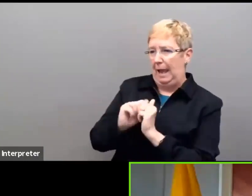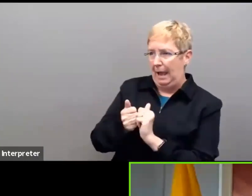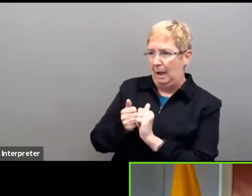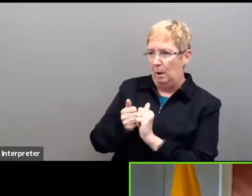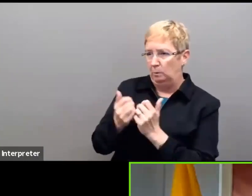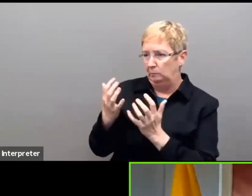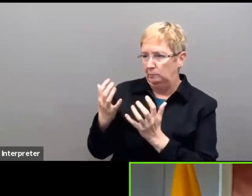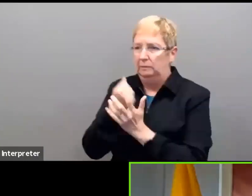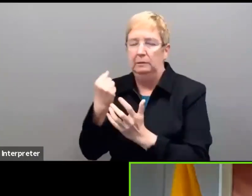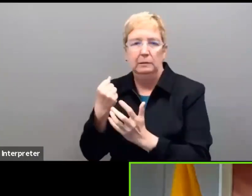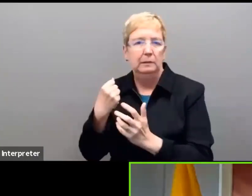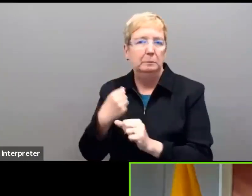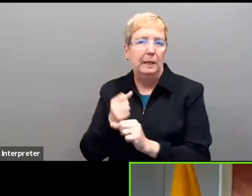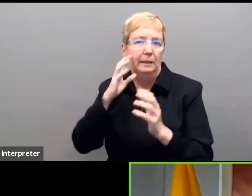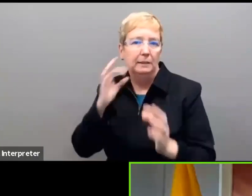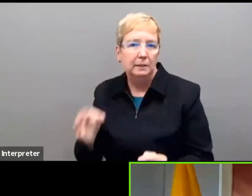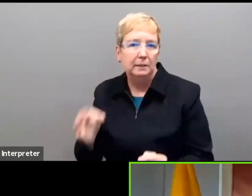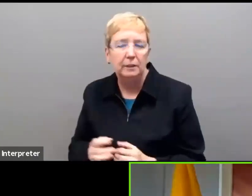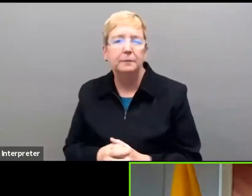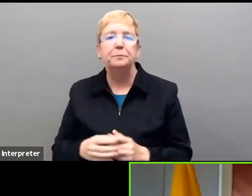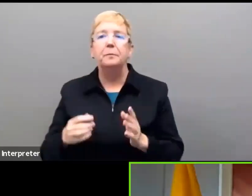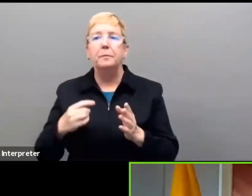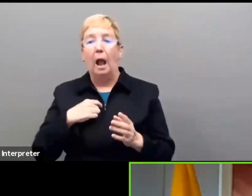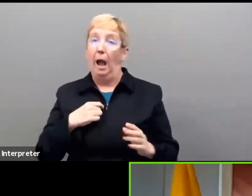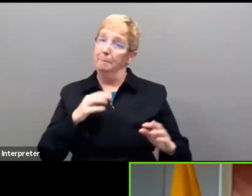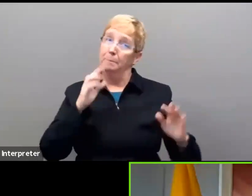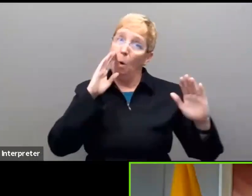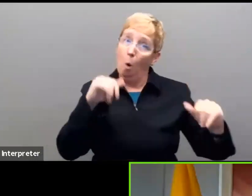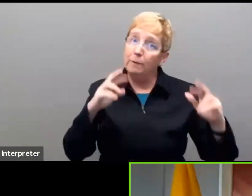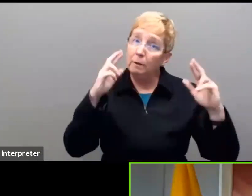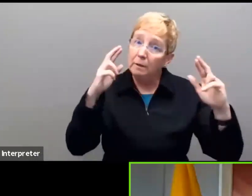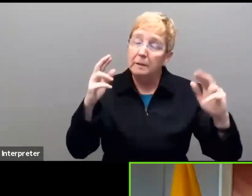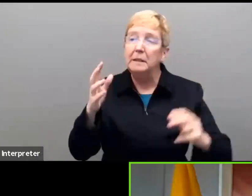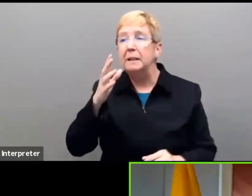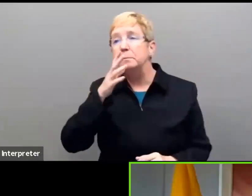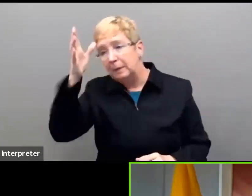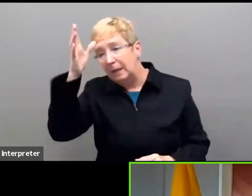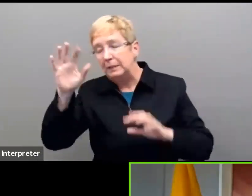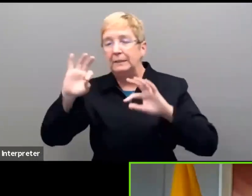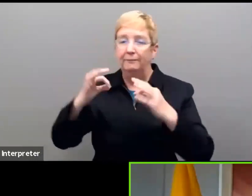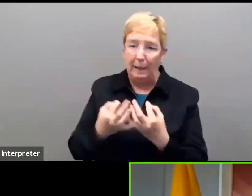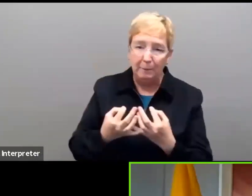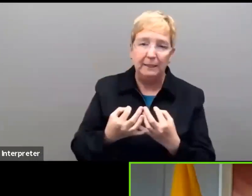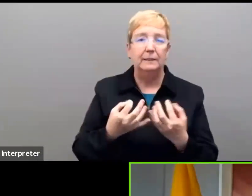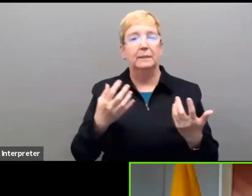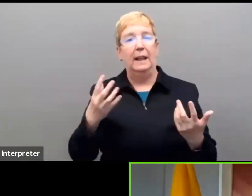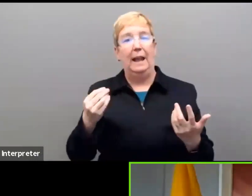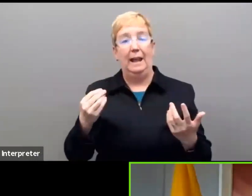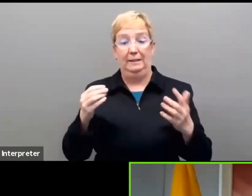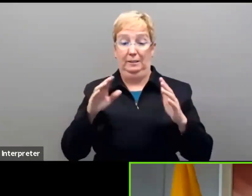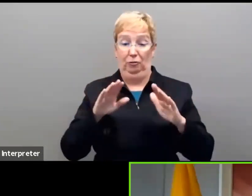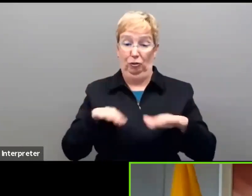dónde cae el CDC para encontrar las oportunidades. Sigo teniendo esperanza de que